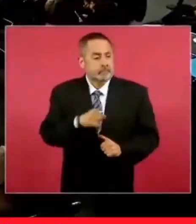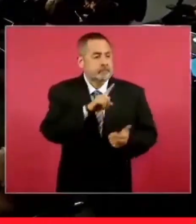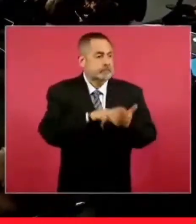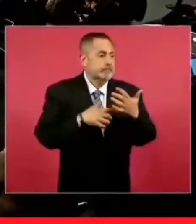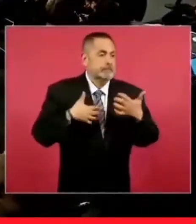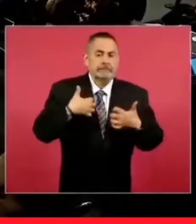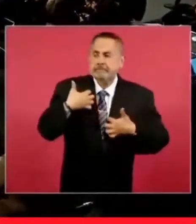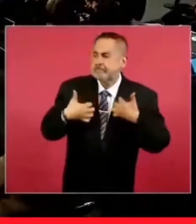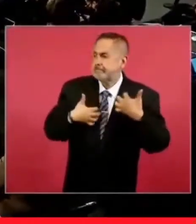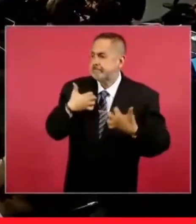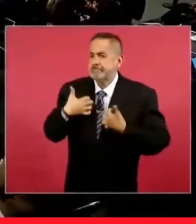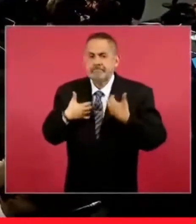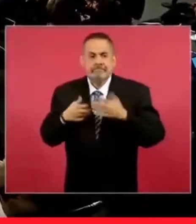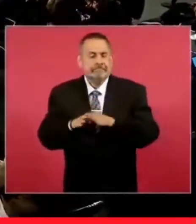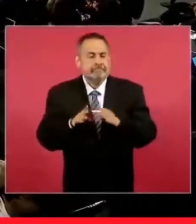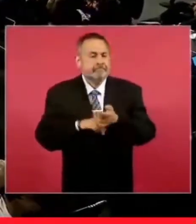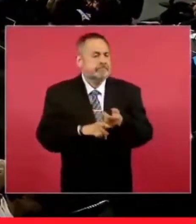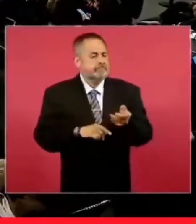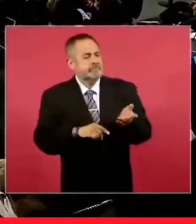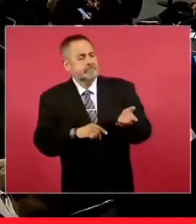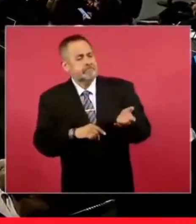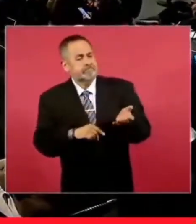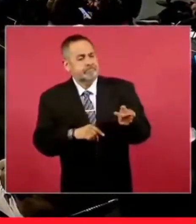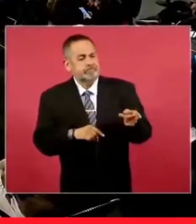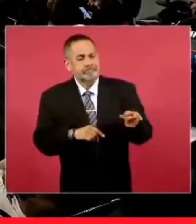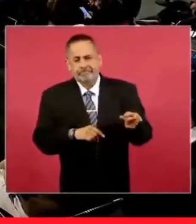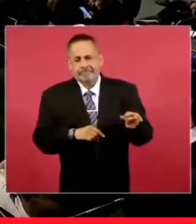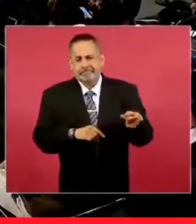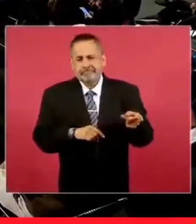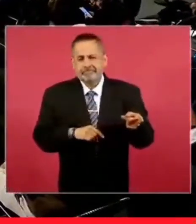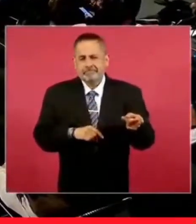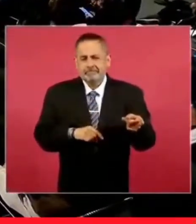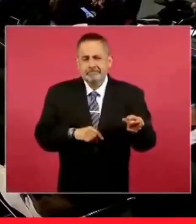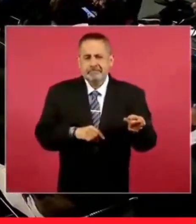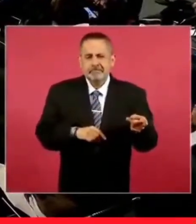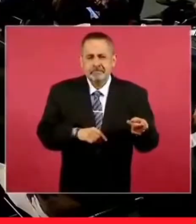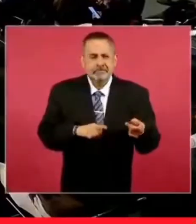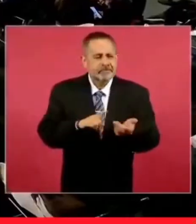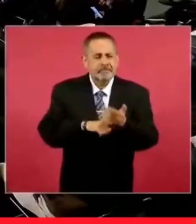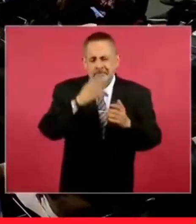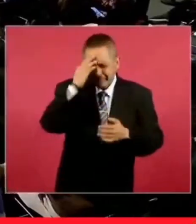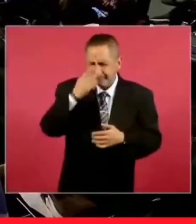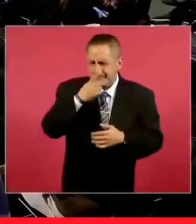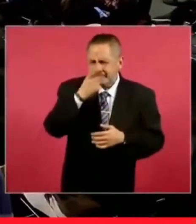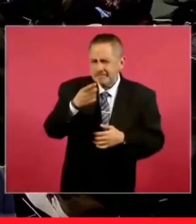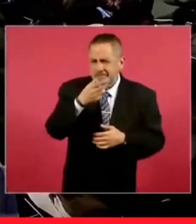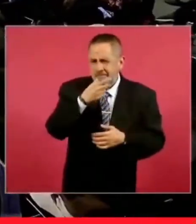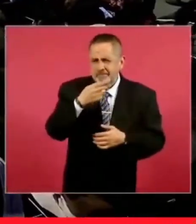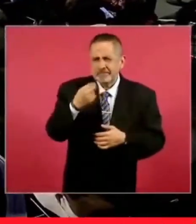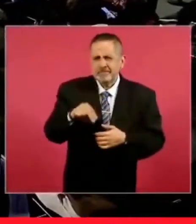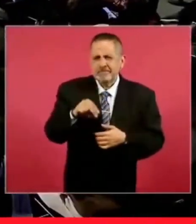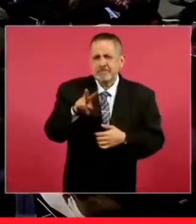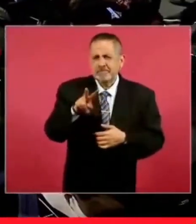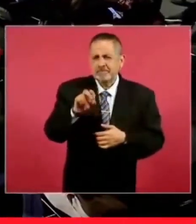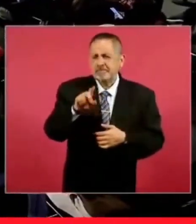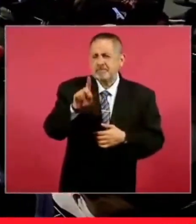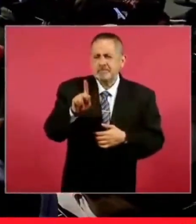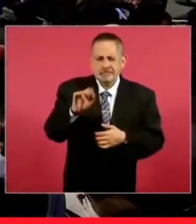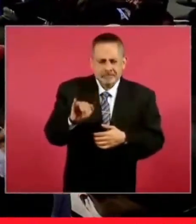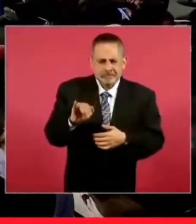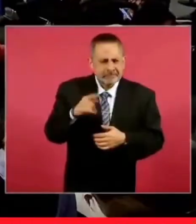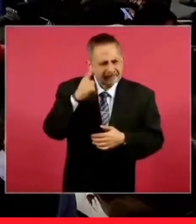desesperados. Hasta mencioné a Volpi, que no lo había